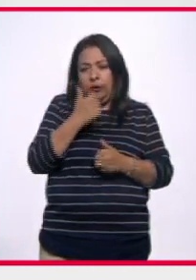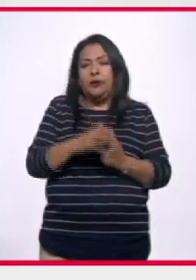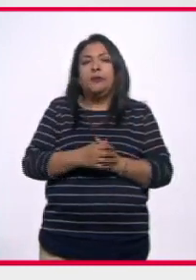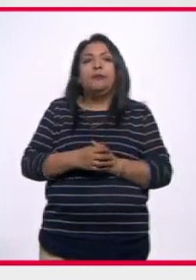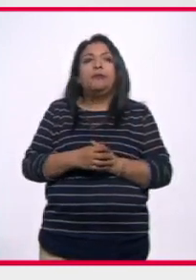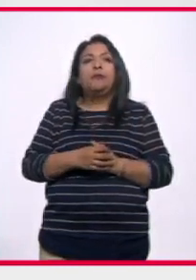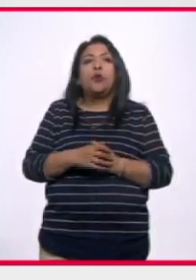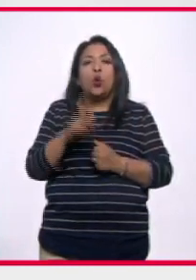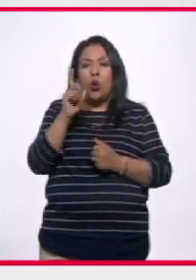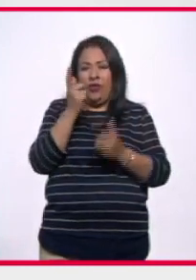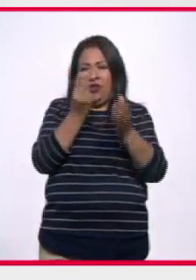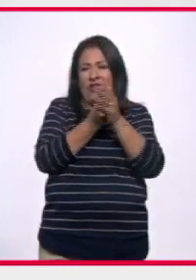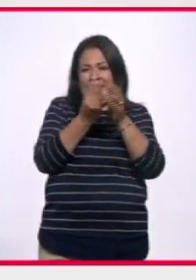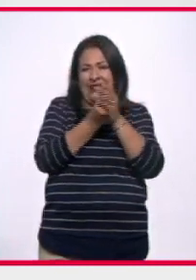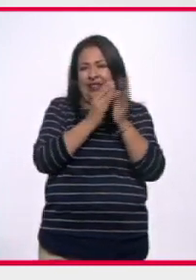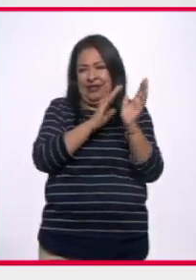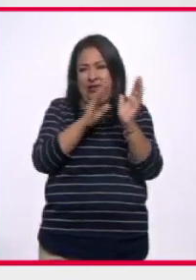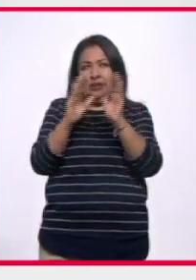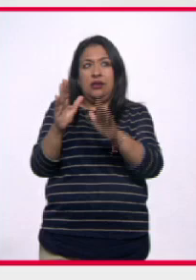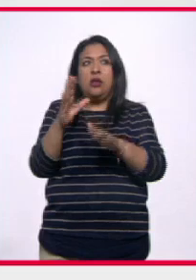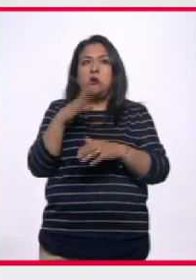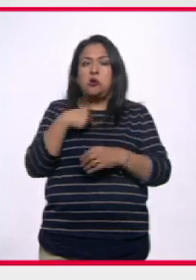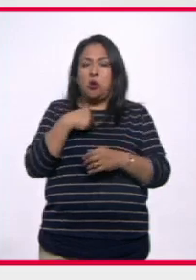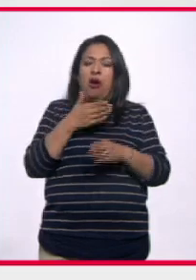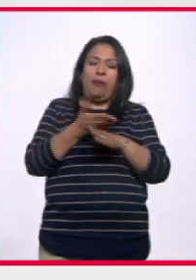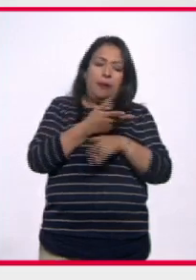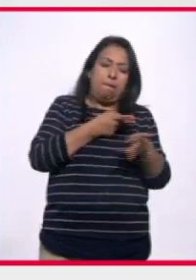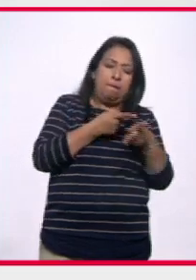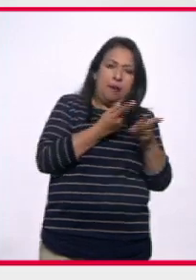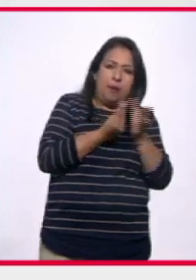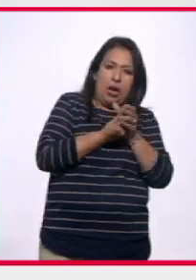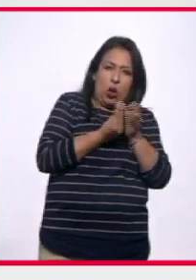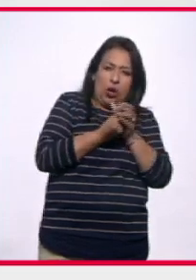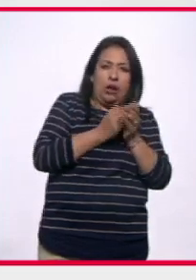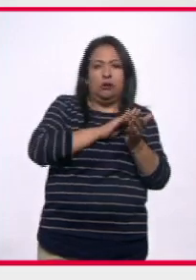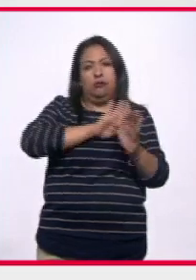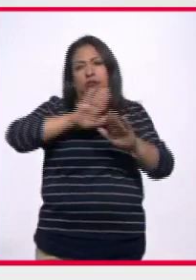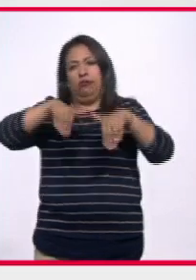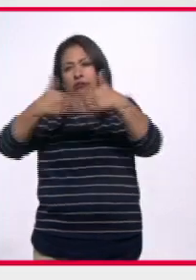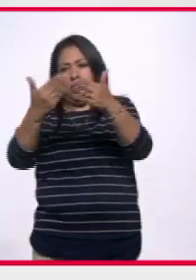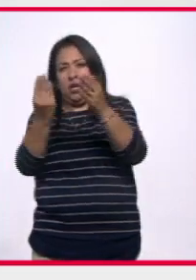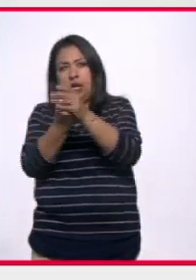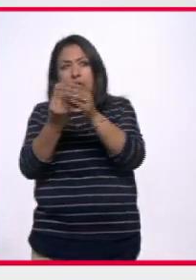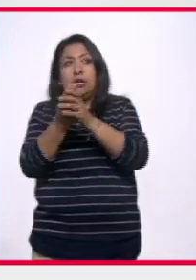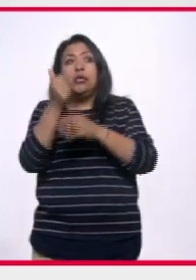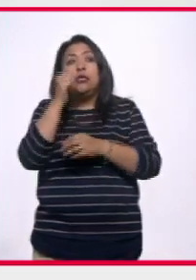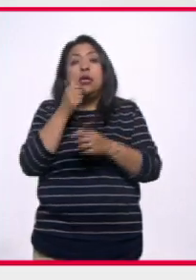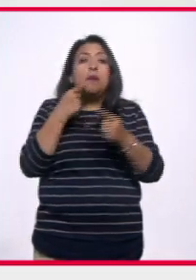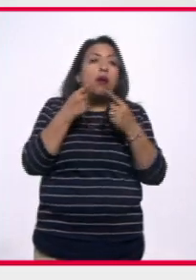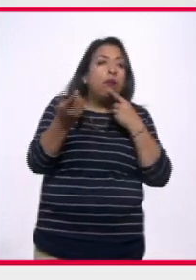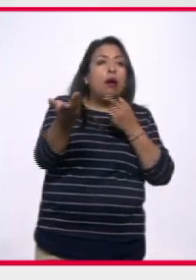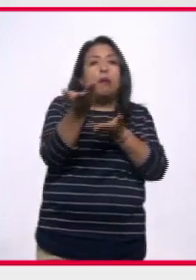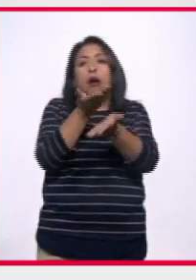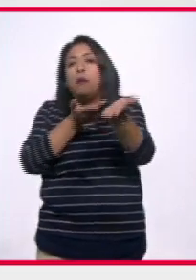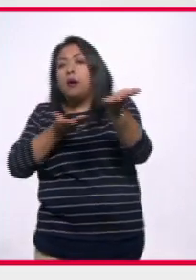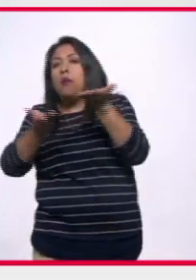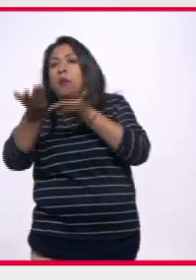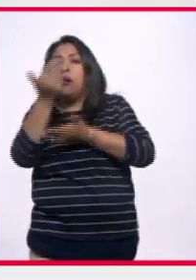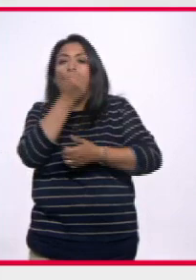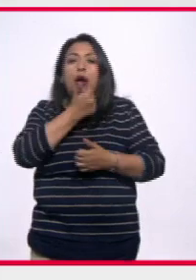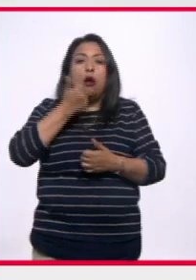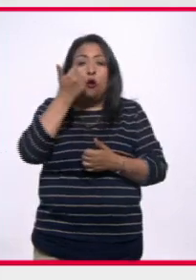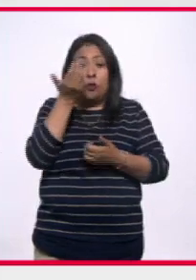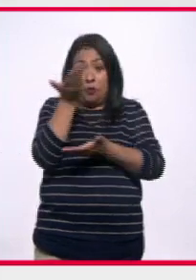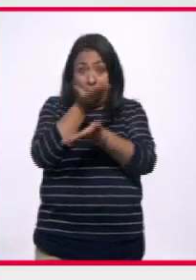cuando estoy en clase tengo un muy bien preparada en mis clases pero llego y siempre trabajo dialogando con los alumnos para